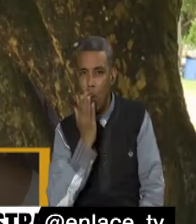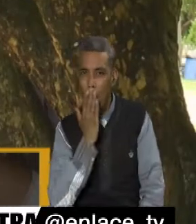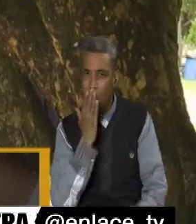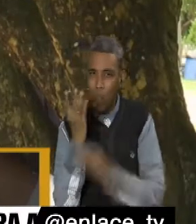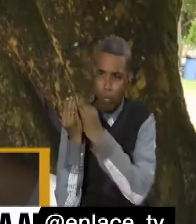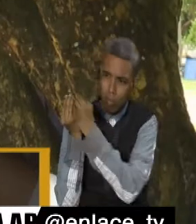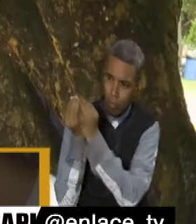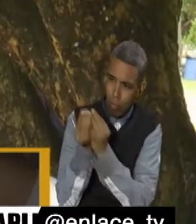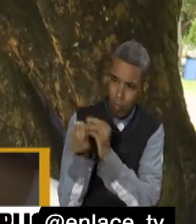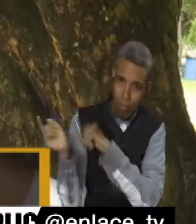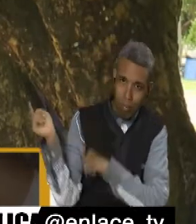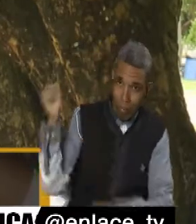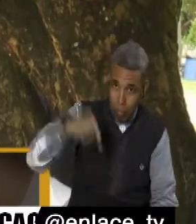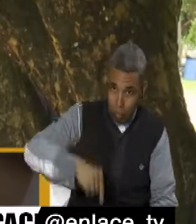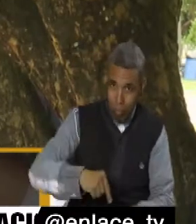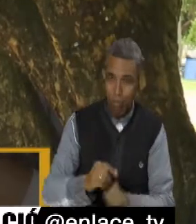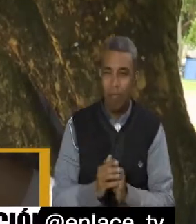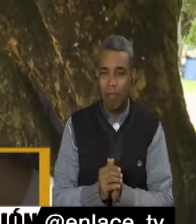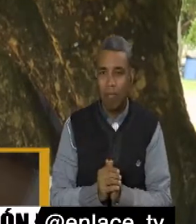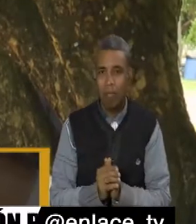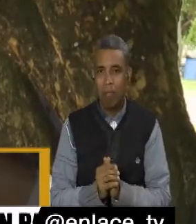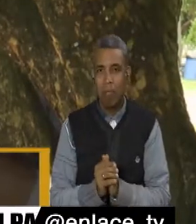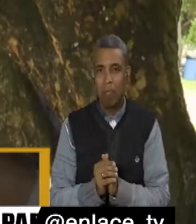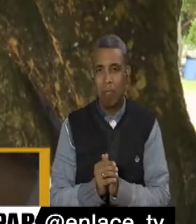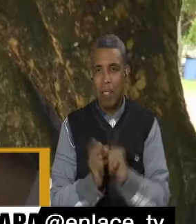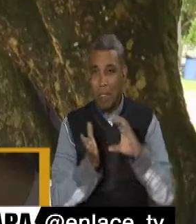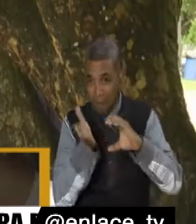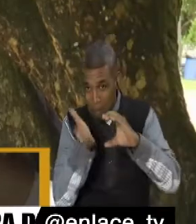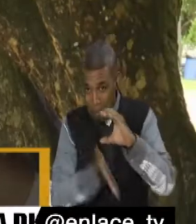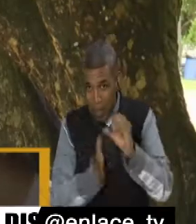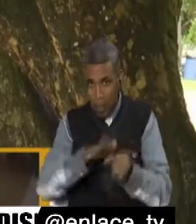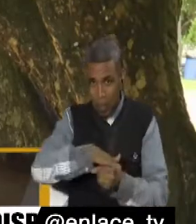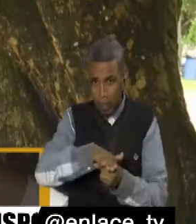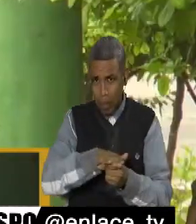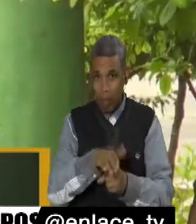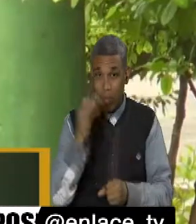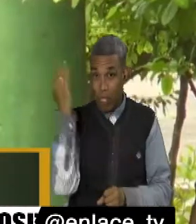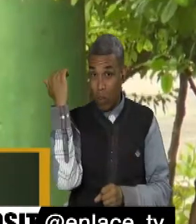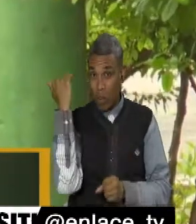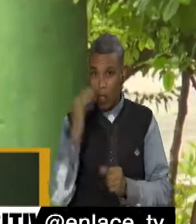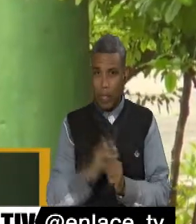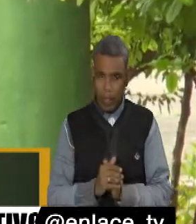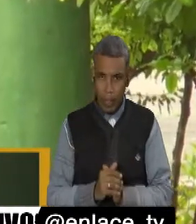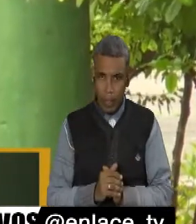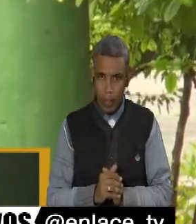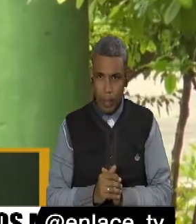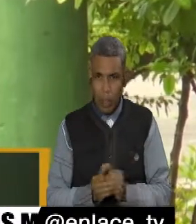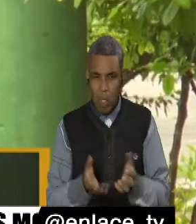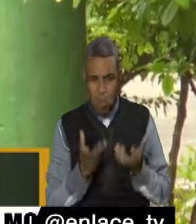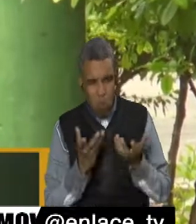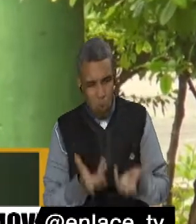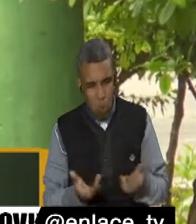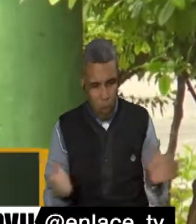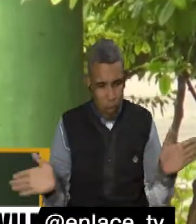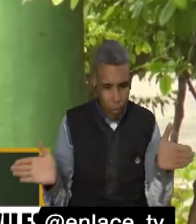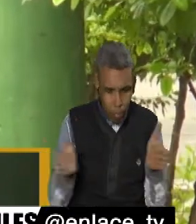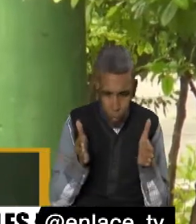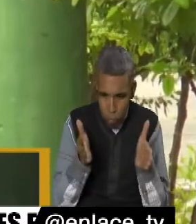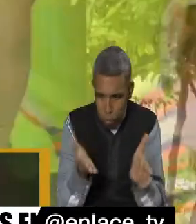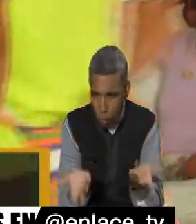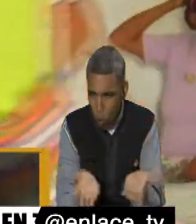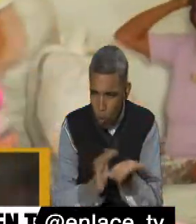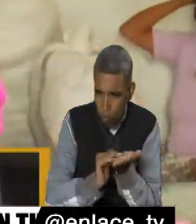del departamento del Cesar. Y a partir de ayer pues activamos las diferentes rutas en el municipio de Barranca Bermeja para poderle dar la atención